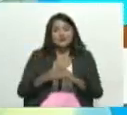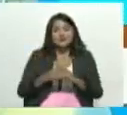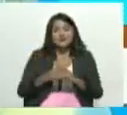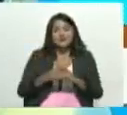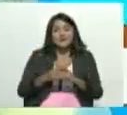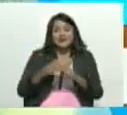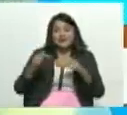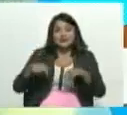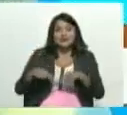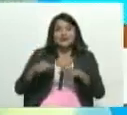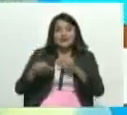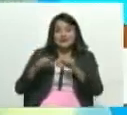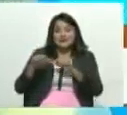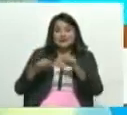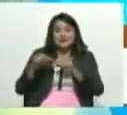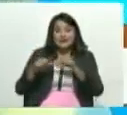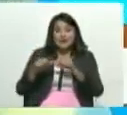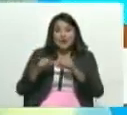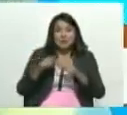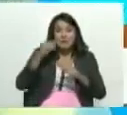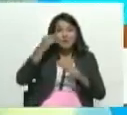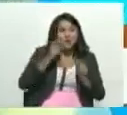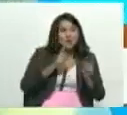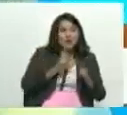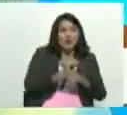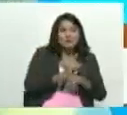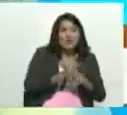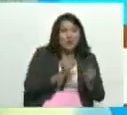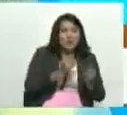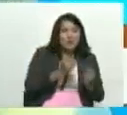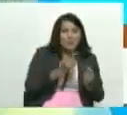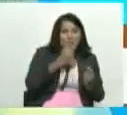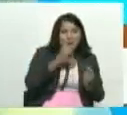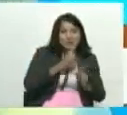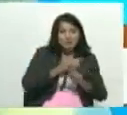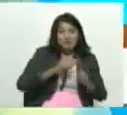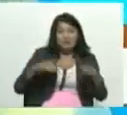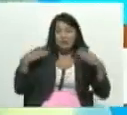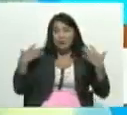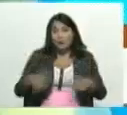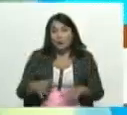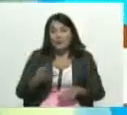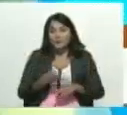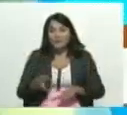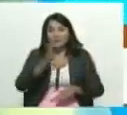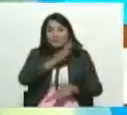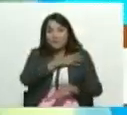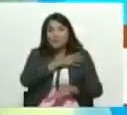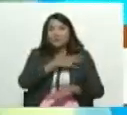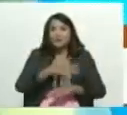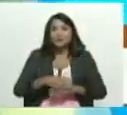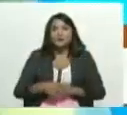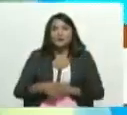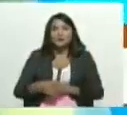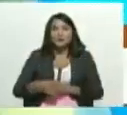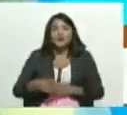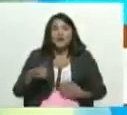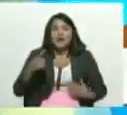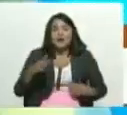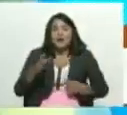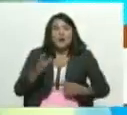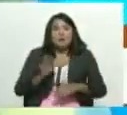ha avanzado todo el tema Cómo ha Cómo ha crecido La amenaza y también la el la la las oportunidades